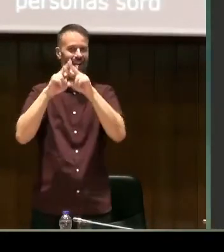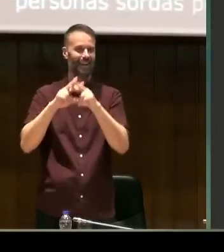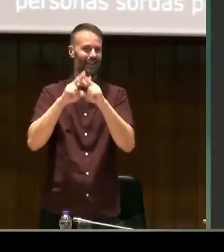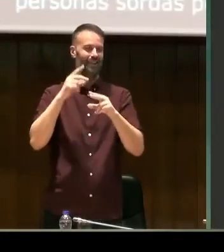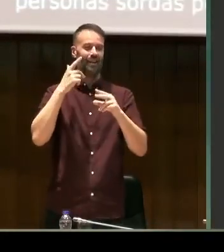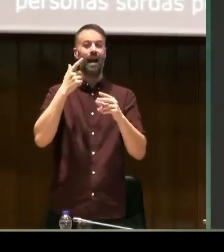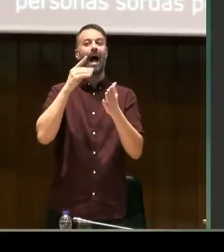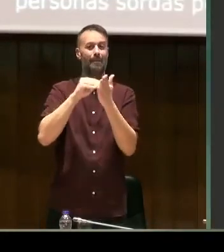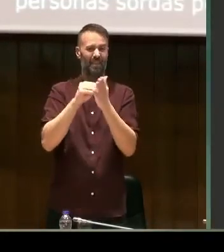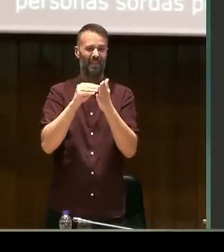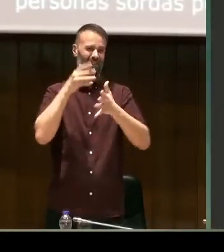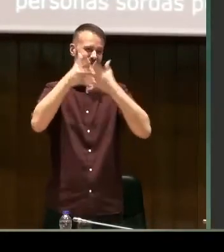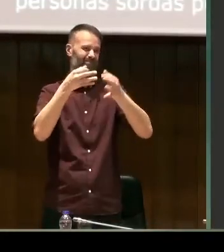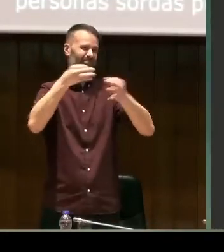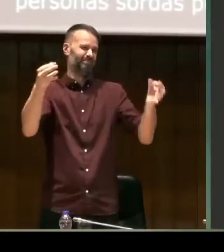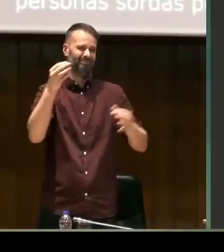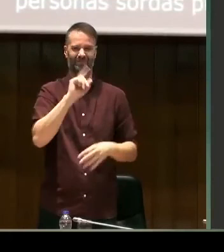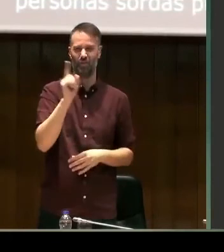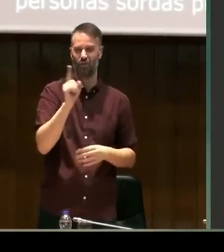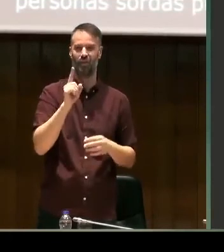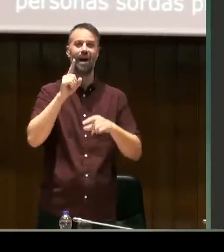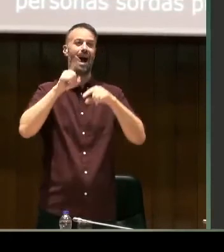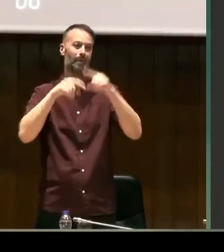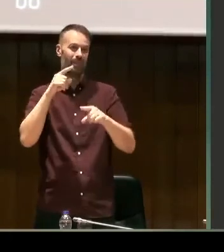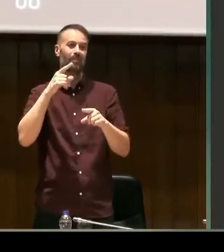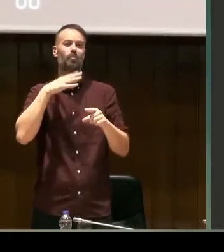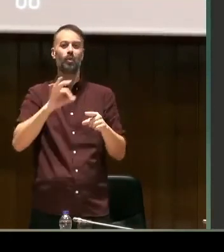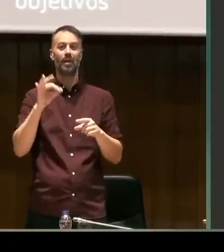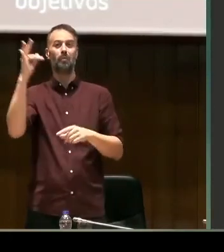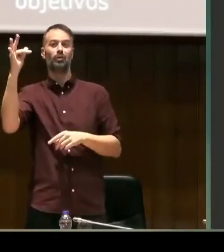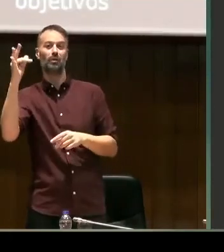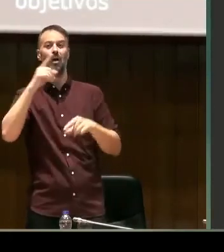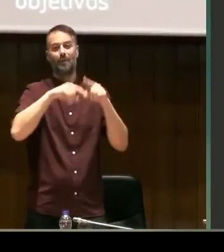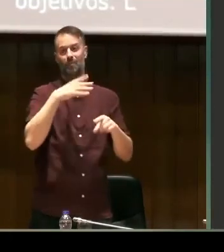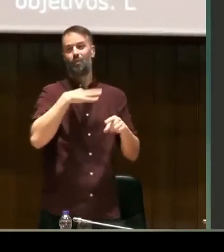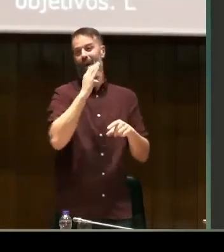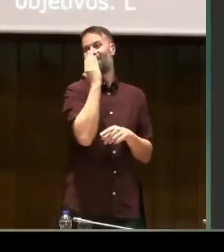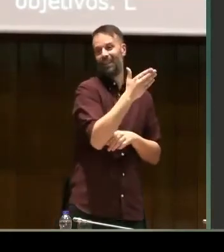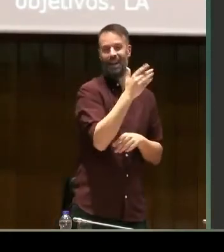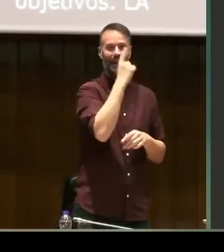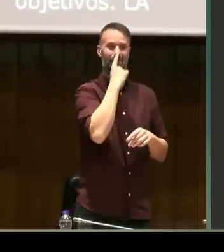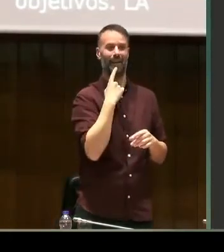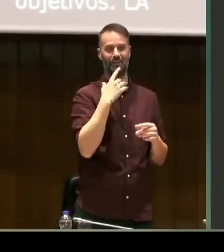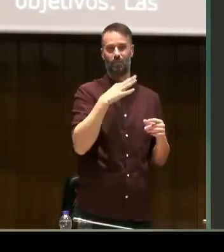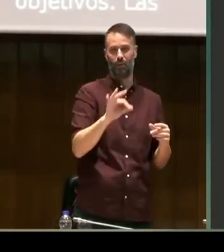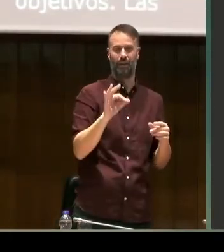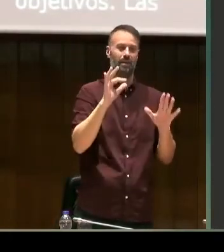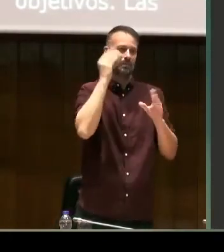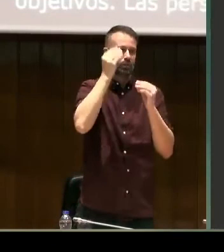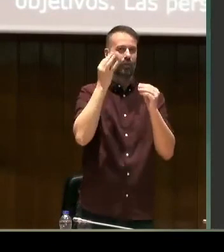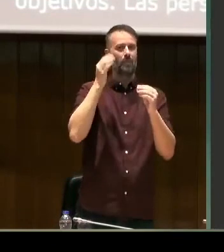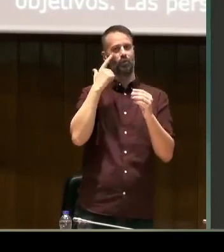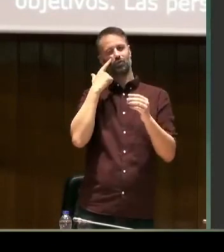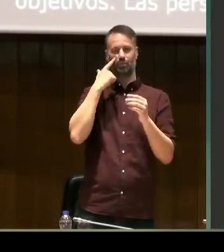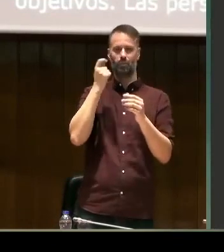y cada vez se ve más este tipo de experiencias, pero debemos analizarlas porque a veces no son idiomáticamente todo lo correctas que debieran. A veces son positivas,